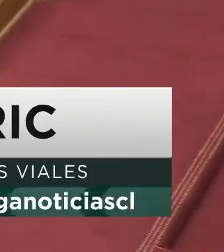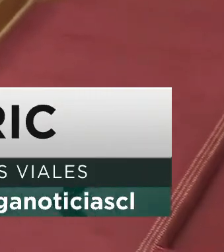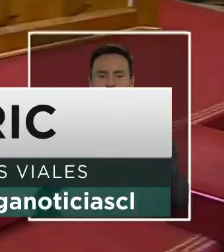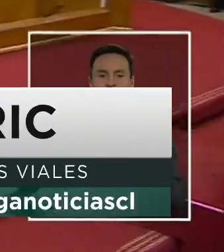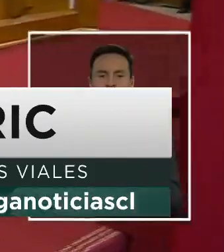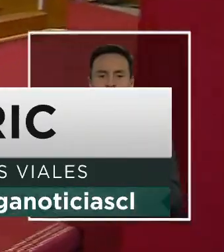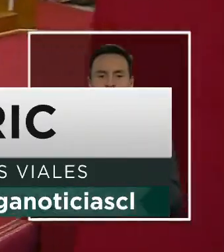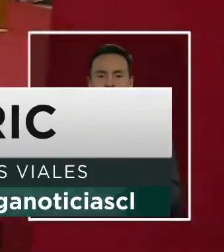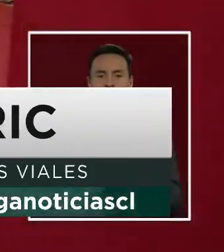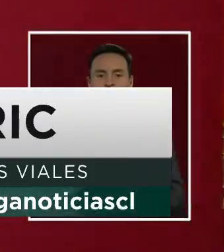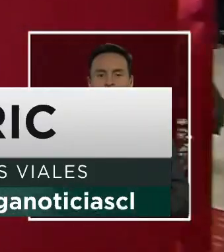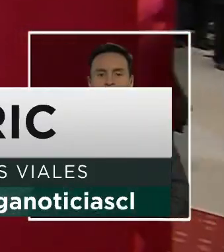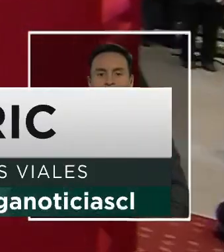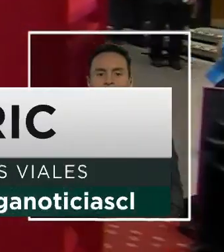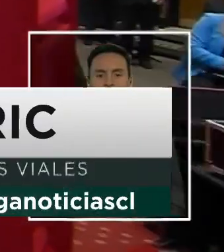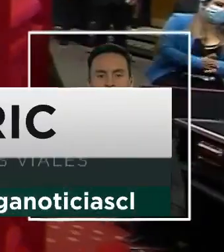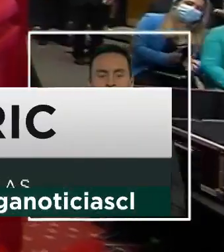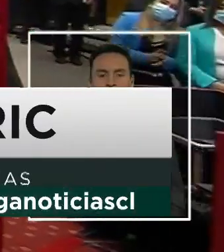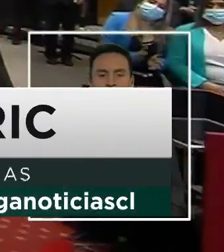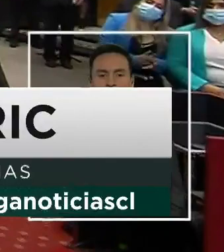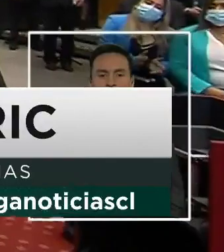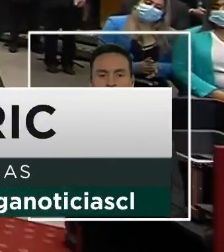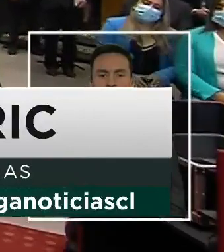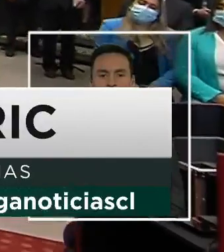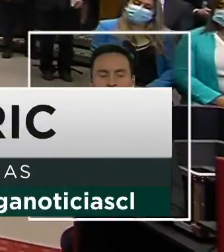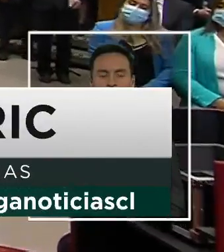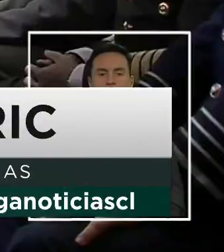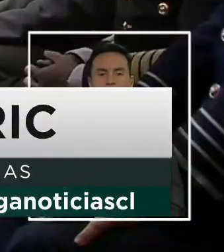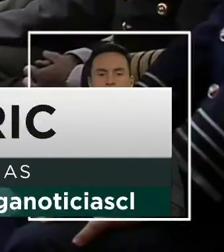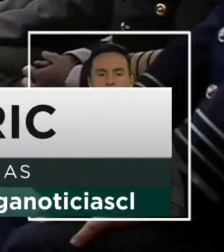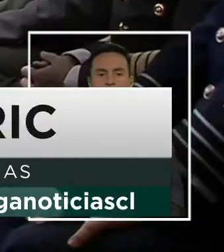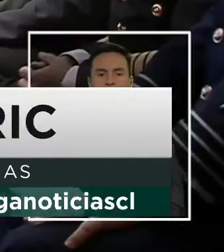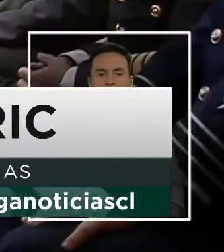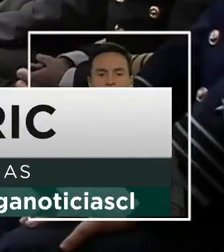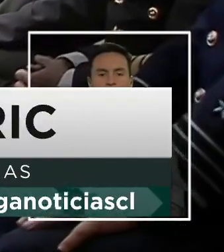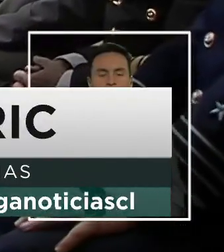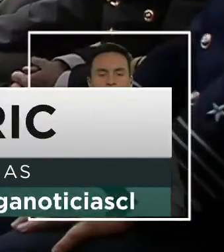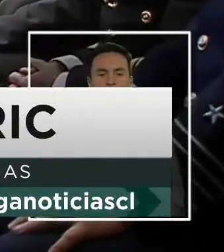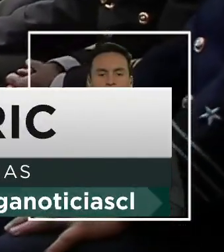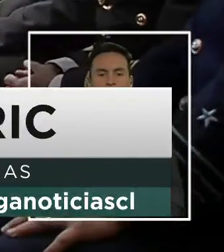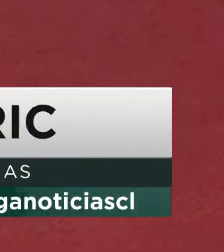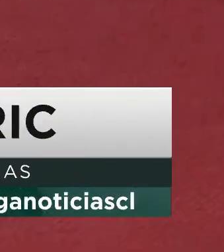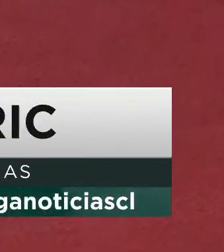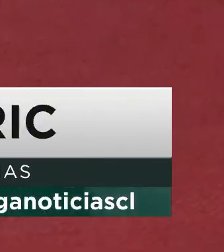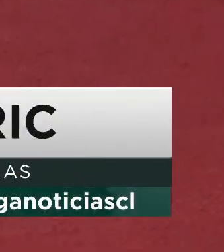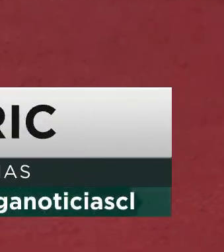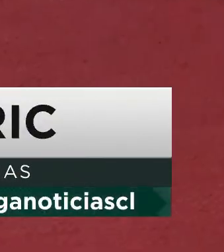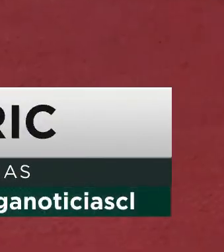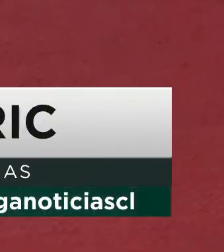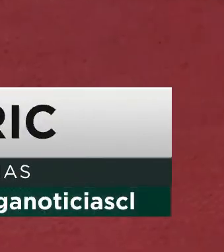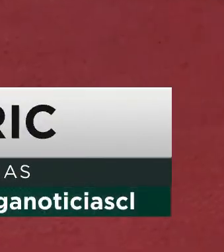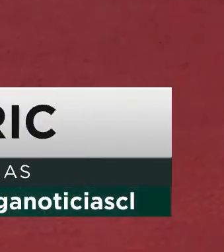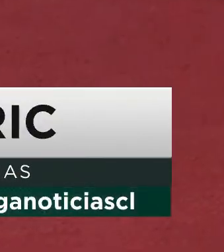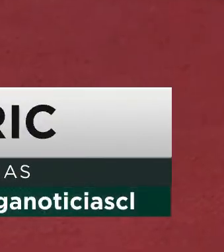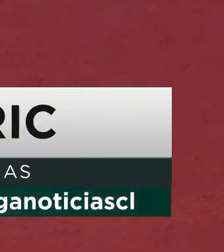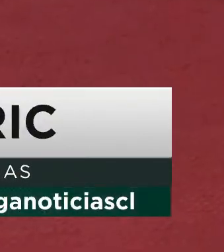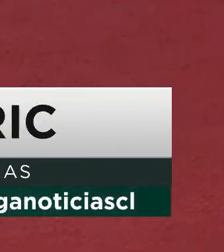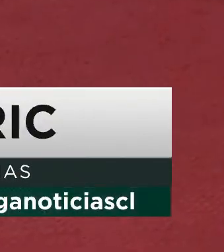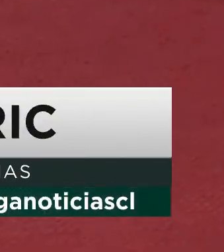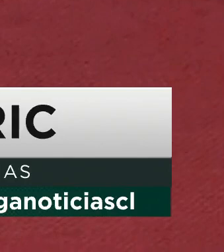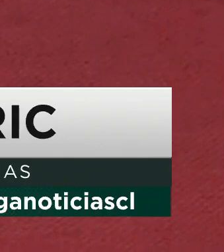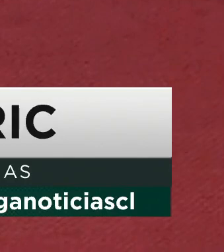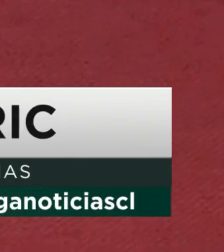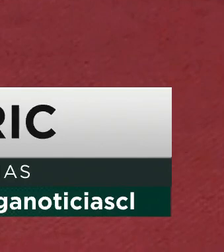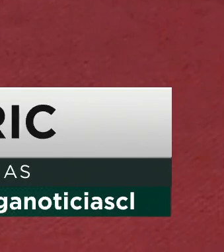El mandatario comenzó reconociendo haber leído los discursos de sus antecesores y en un tono conciliador, en varias